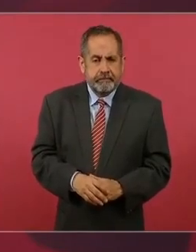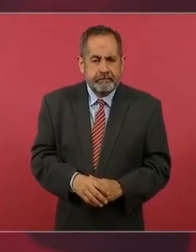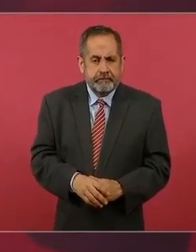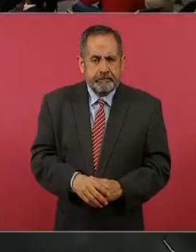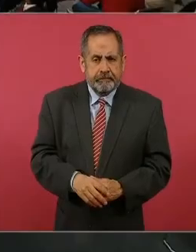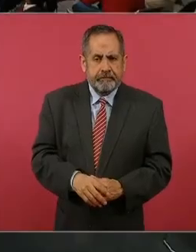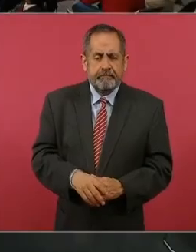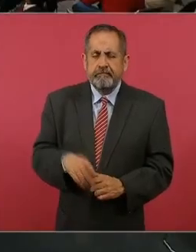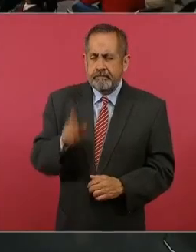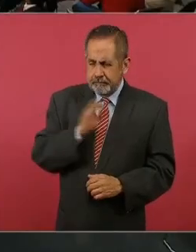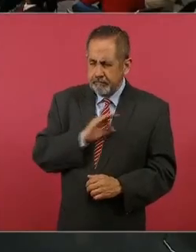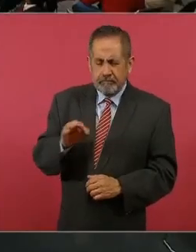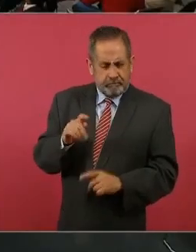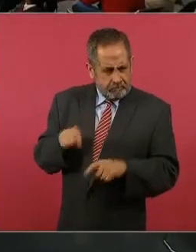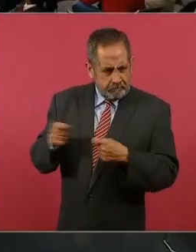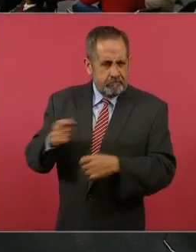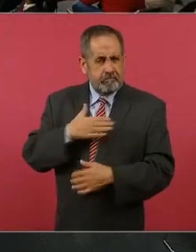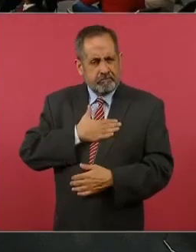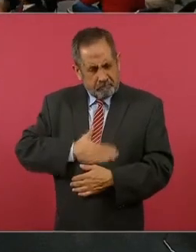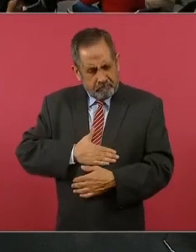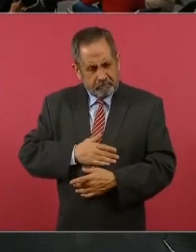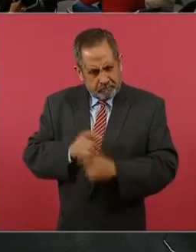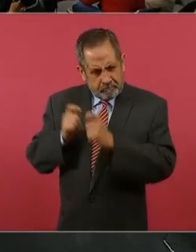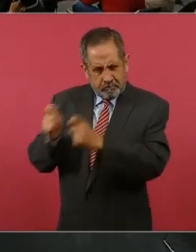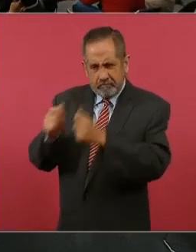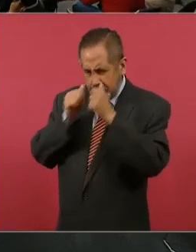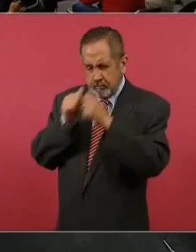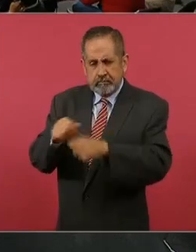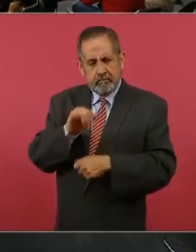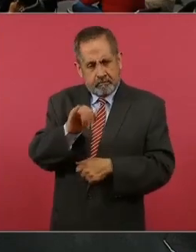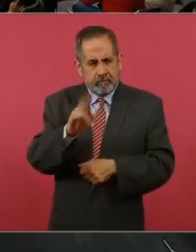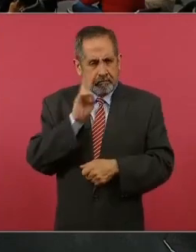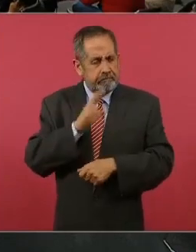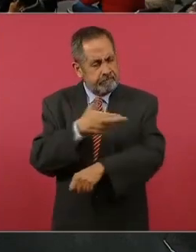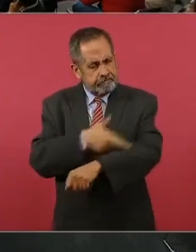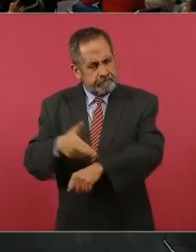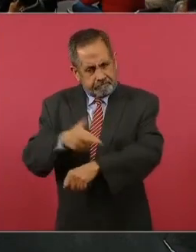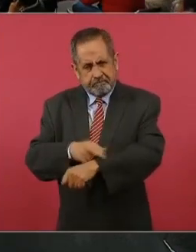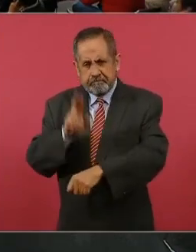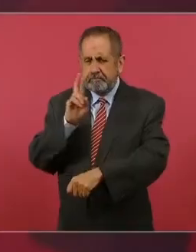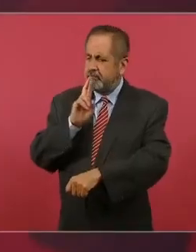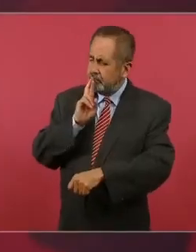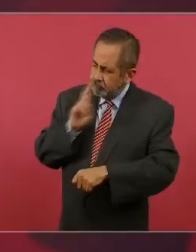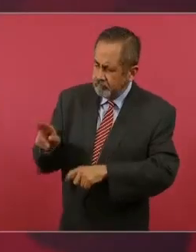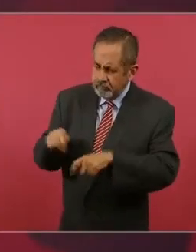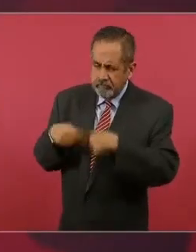buscando hacer justicia, trate de resolverlo.